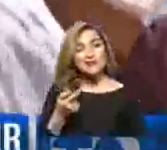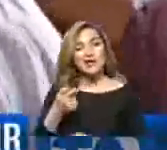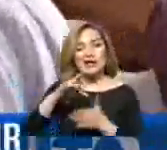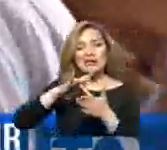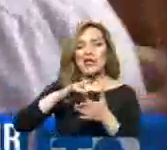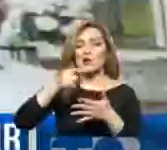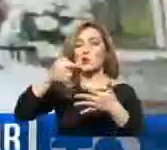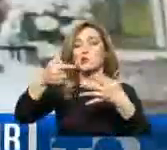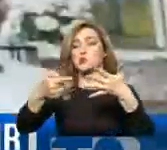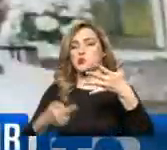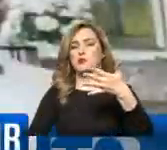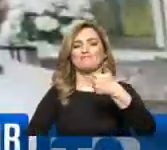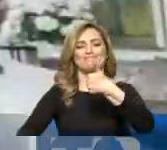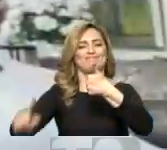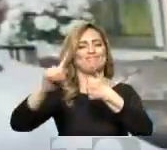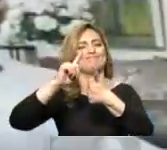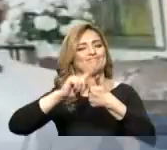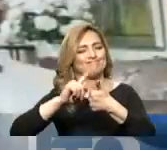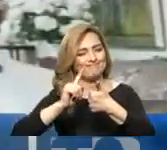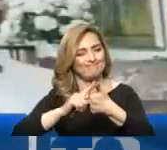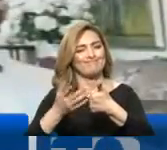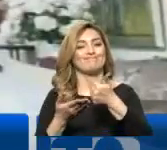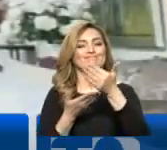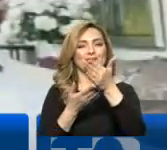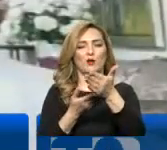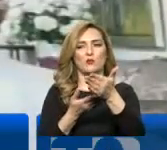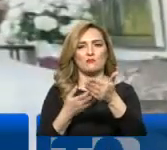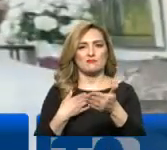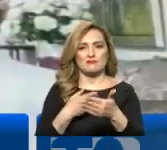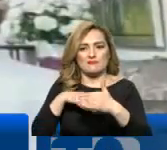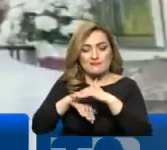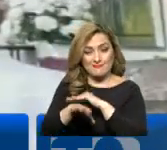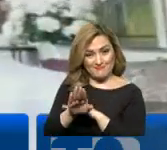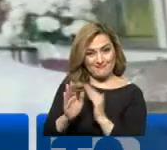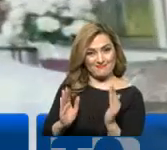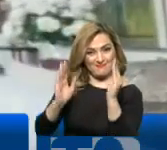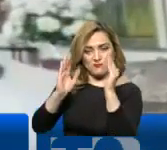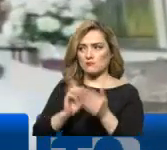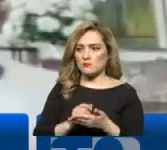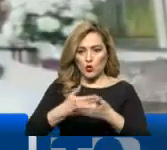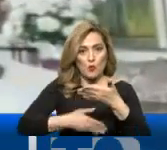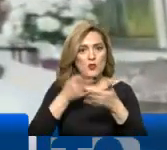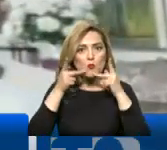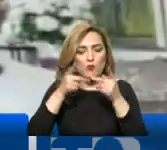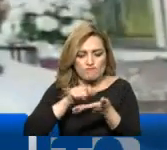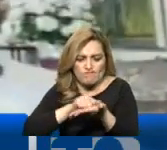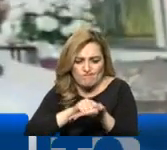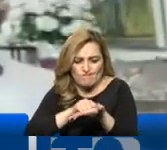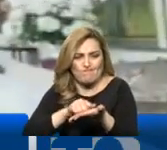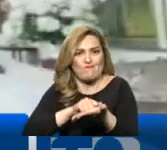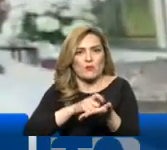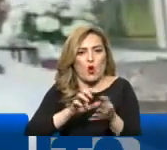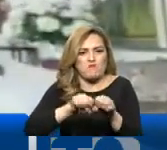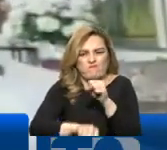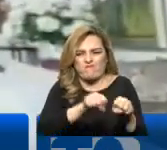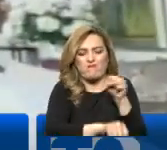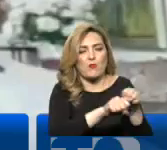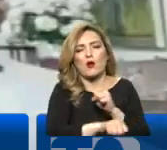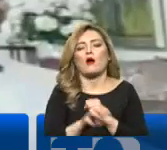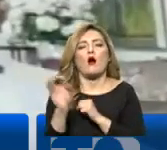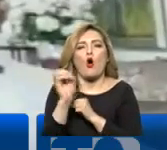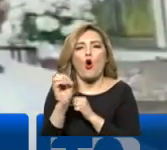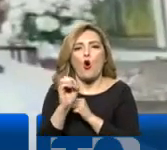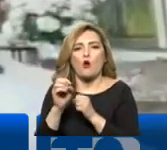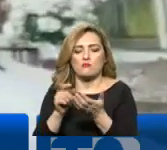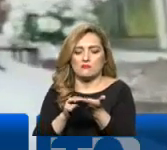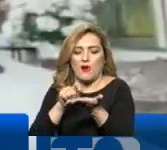varios riesgos. Primero, la destrucción de documentos públicos, que es una posibilidad. Segundo, la acomodación de documentos, que